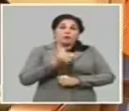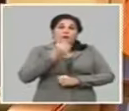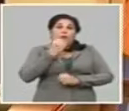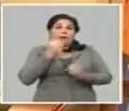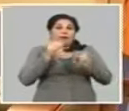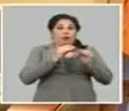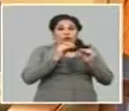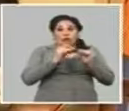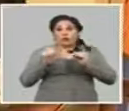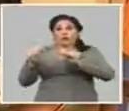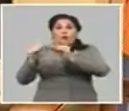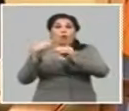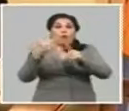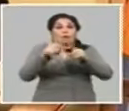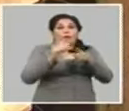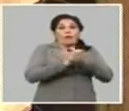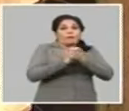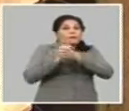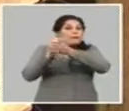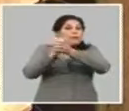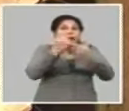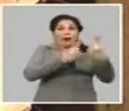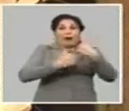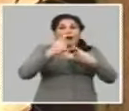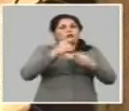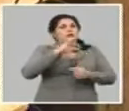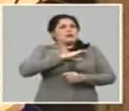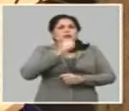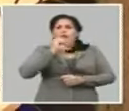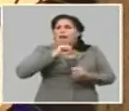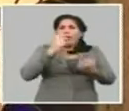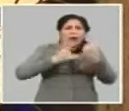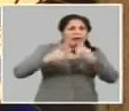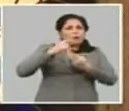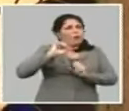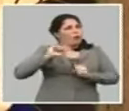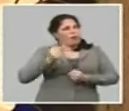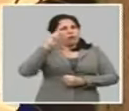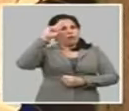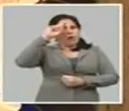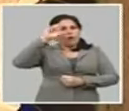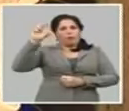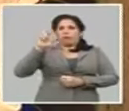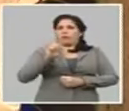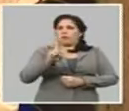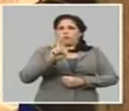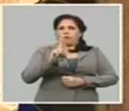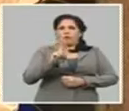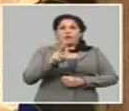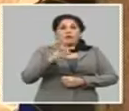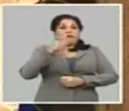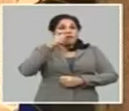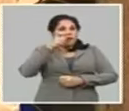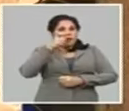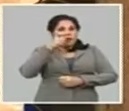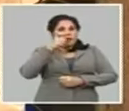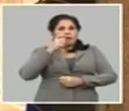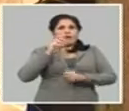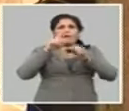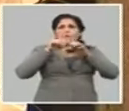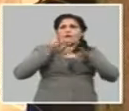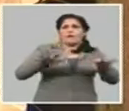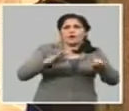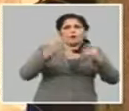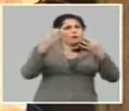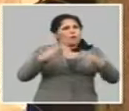directamente los errores esos procesos me refiero que ante cualquier síntoma acudir de manera inmediata se mantiene el sistema de vigilancia a los virus respiratorios y con